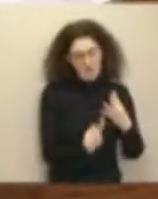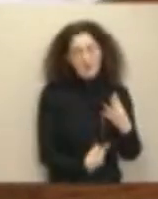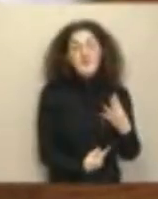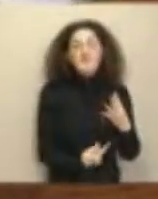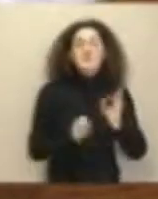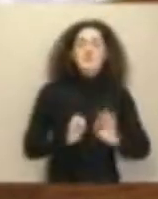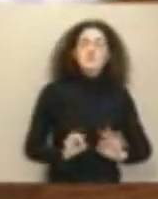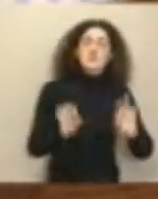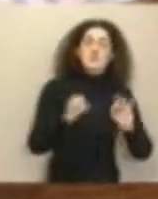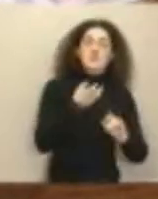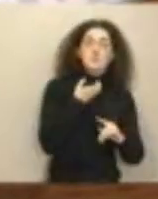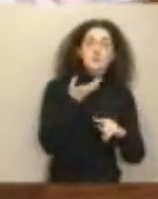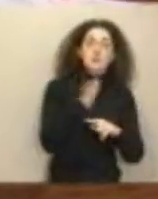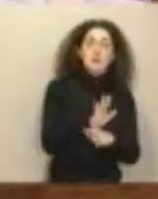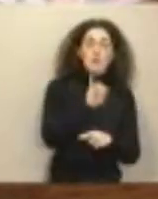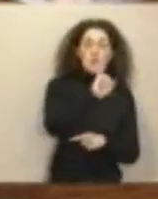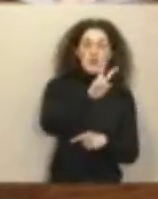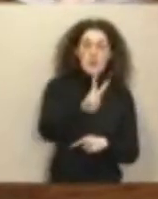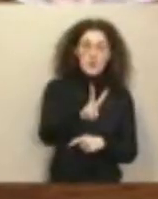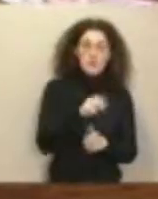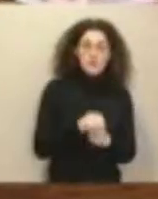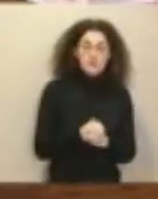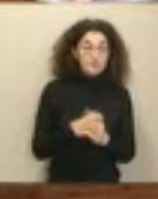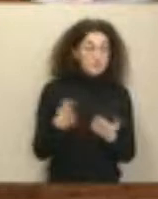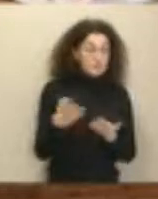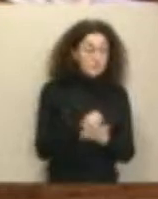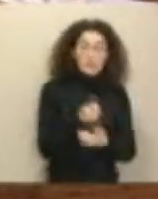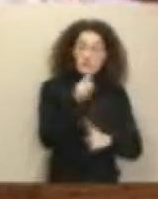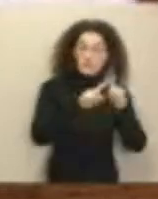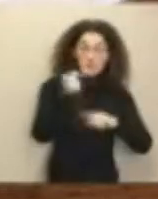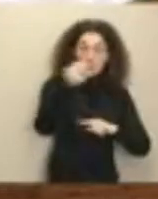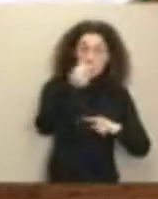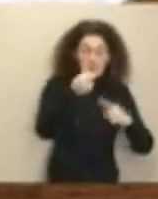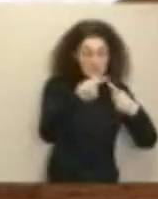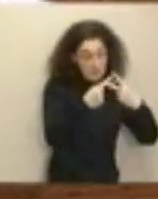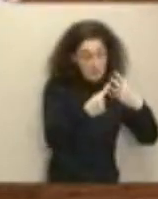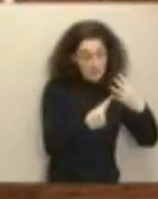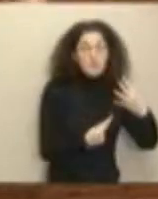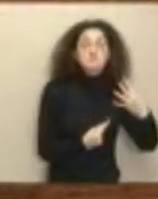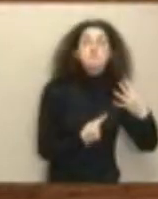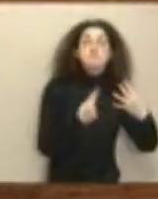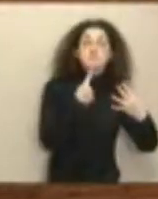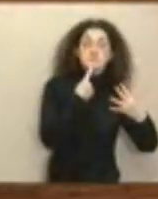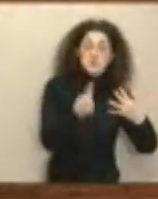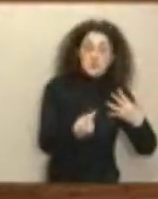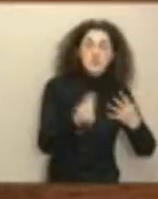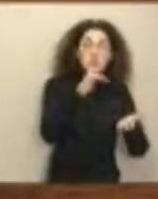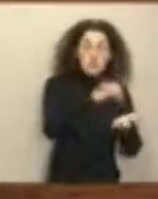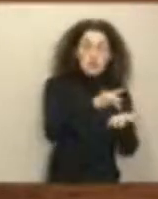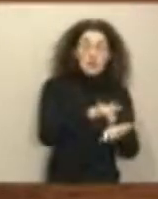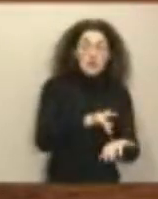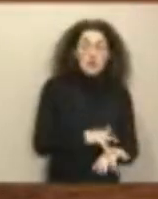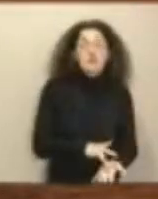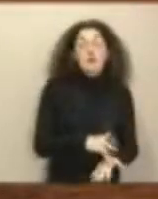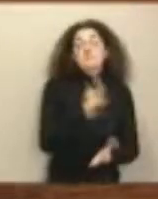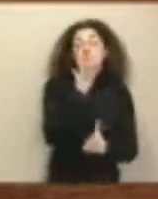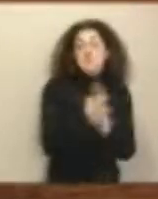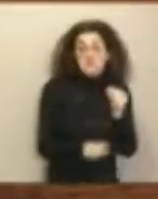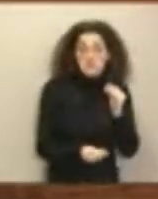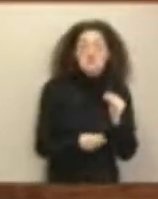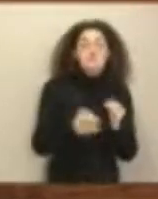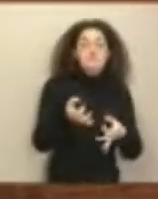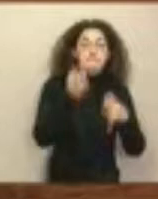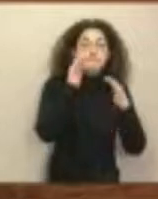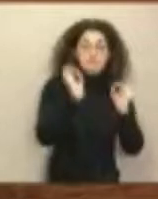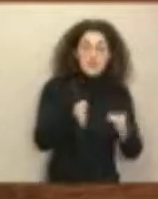especialmente el portavoz de Izquierda Unida, a todas esas calamidades que efectivamente suceden y desgraciadamente se producen,